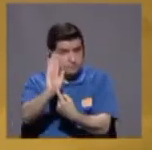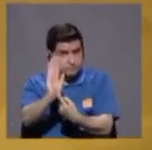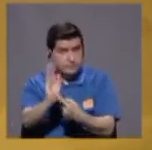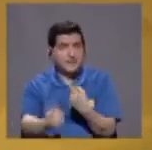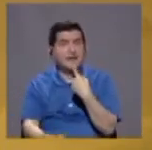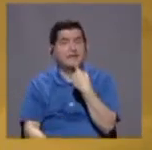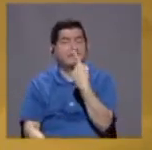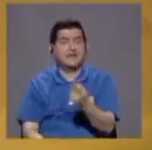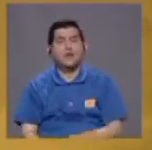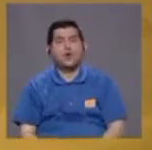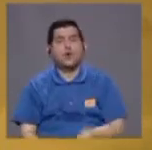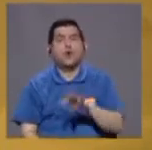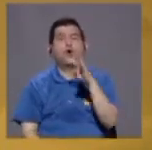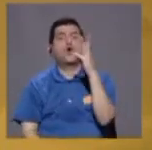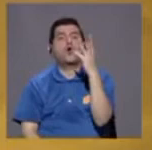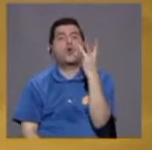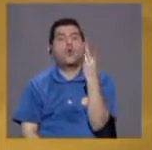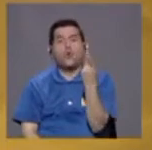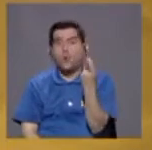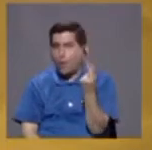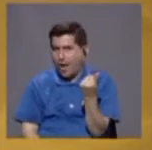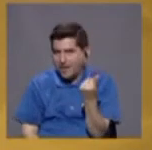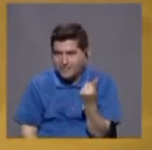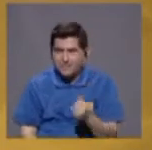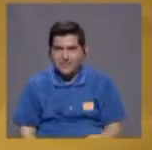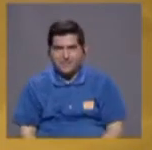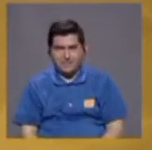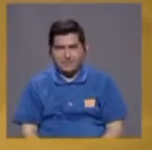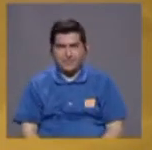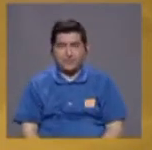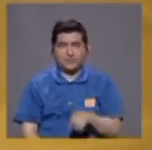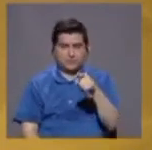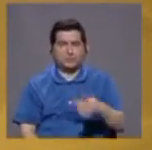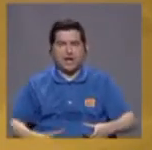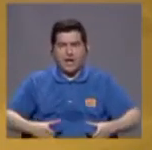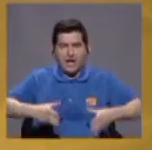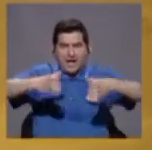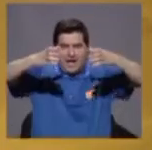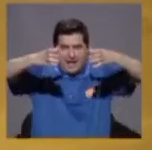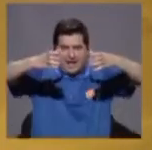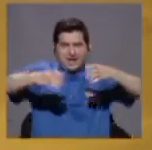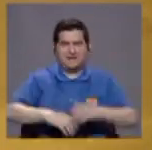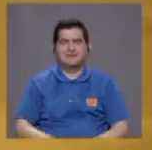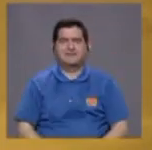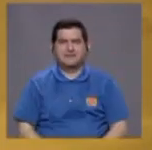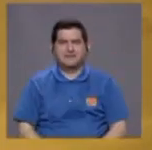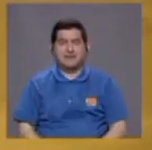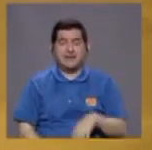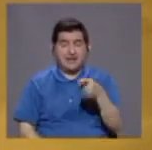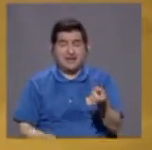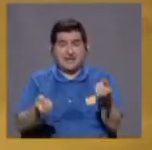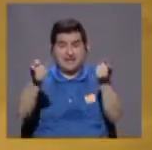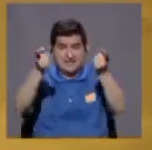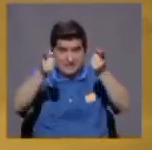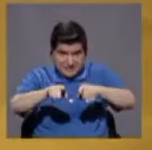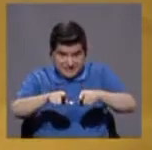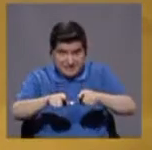de cuántos tambos o estañones, como decimos en Costa Rica, de